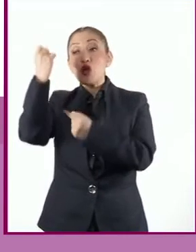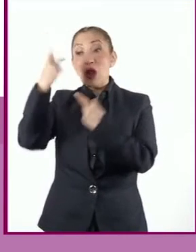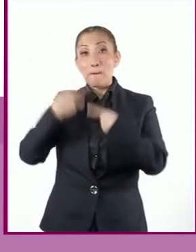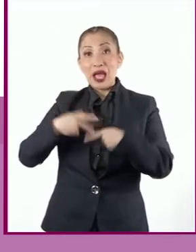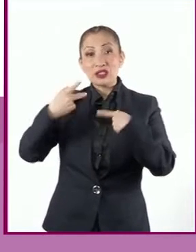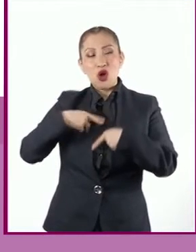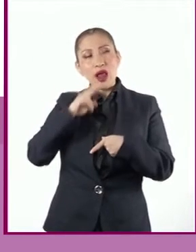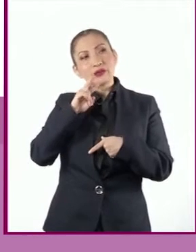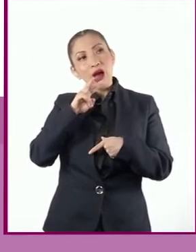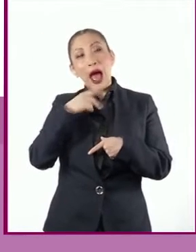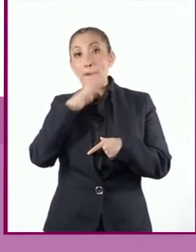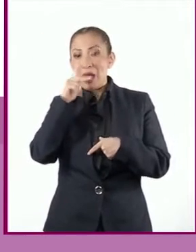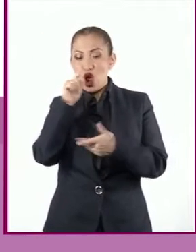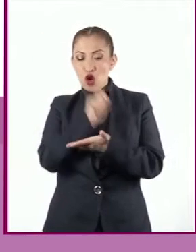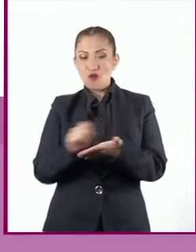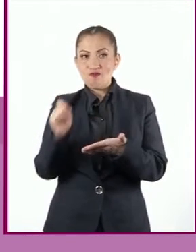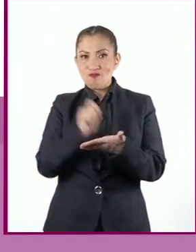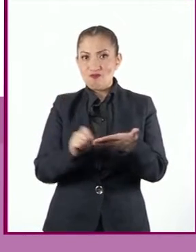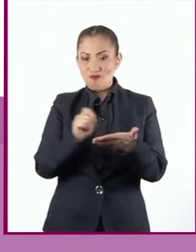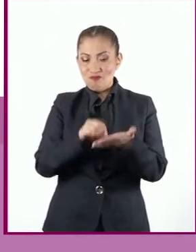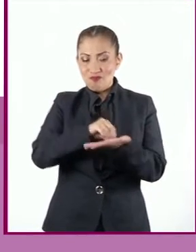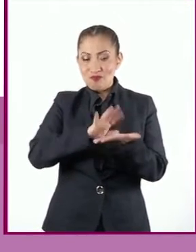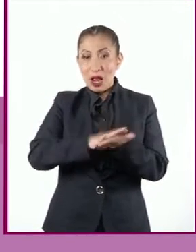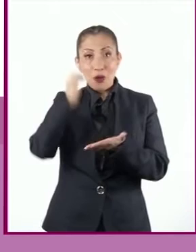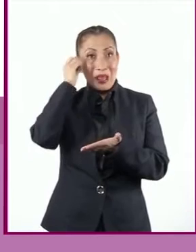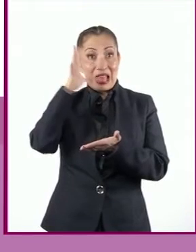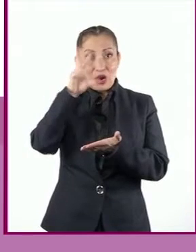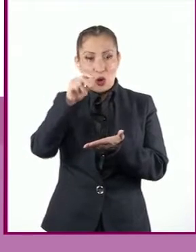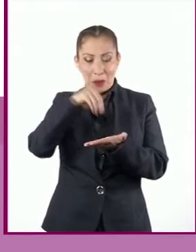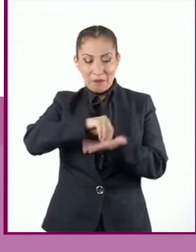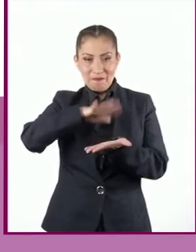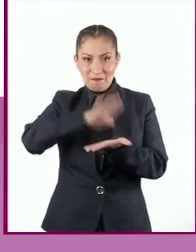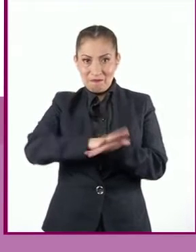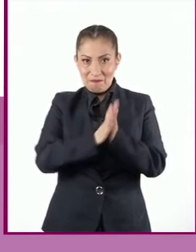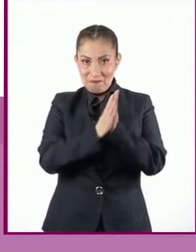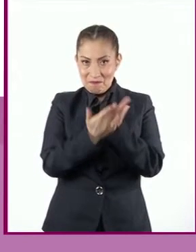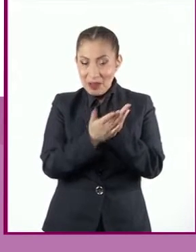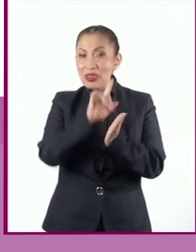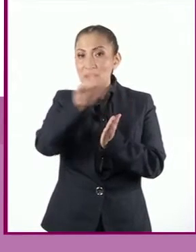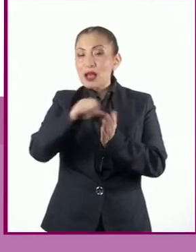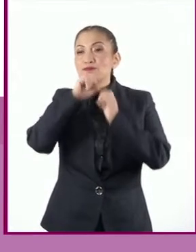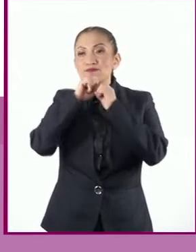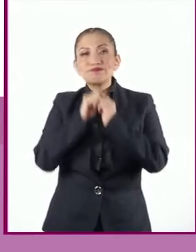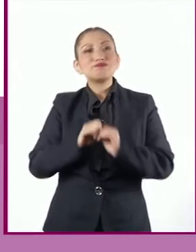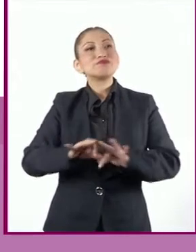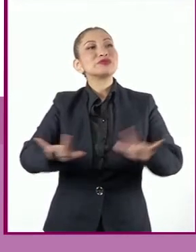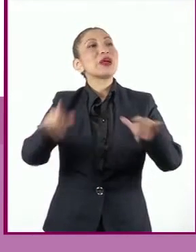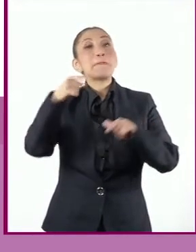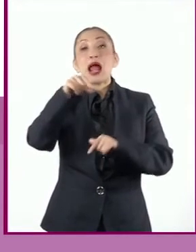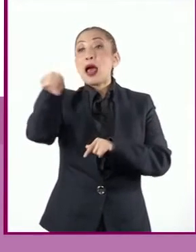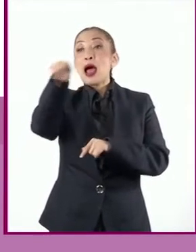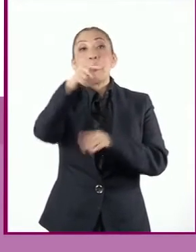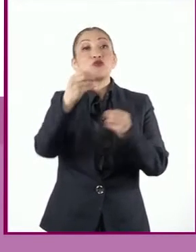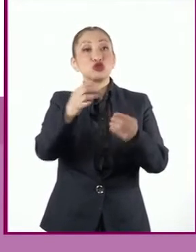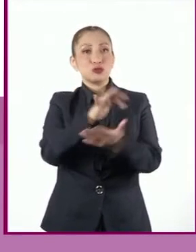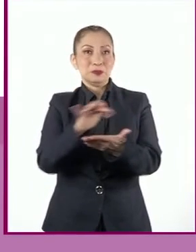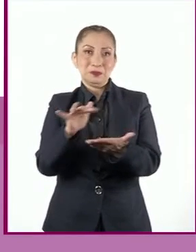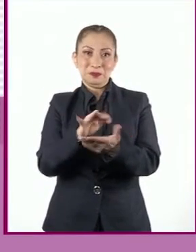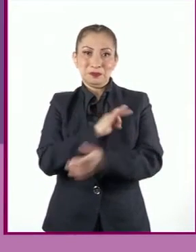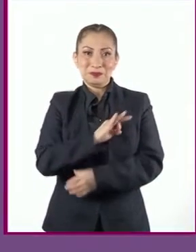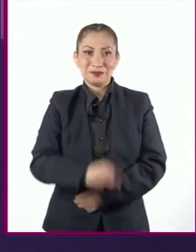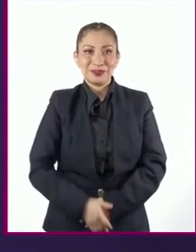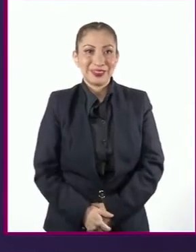escritores que decidieron recopilarlos para que no fueran olvidados y luego los publicaron para que muchos los